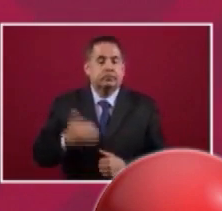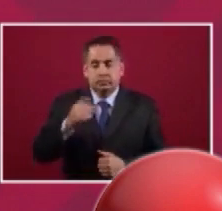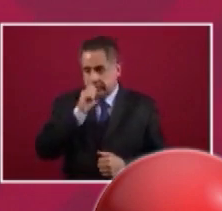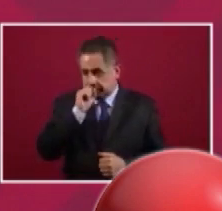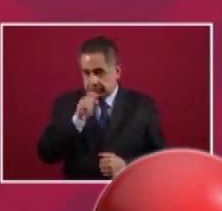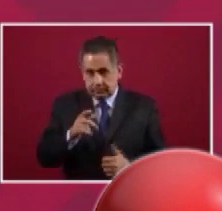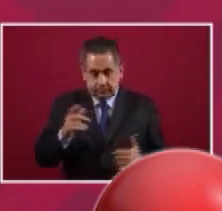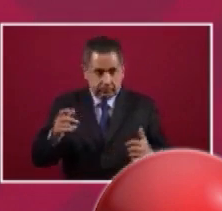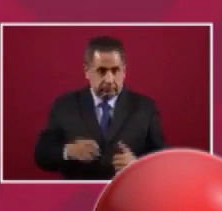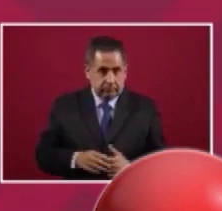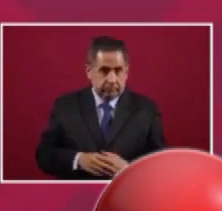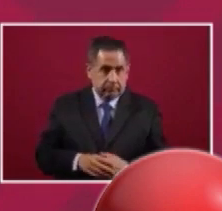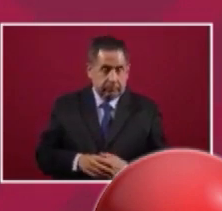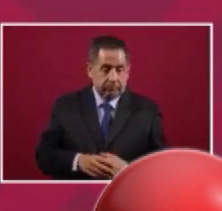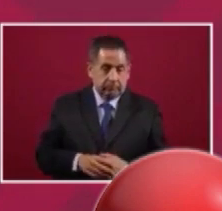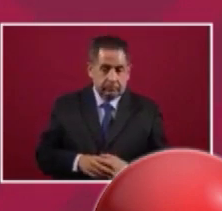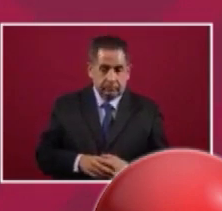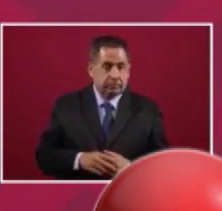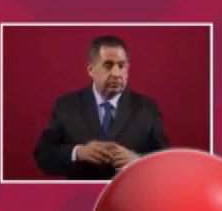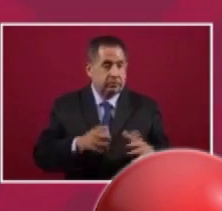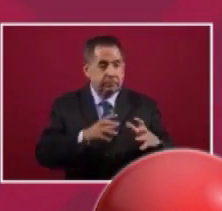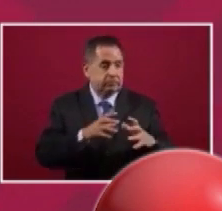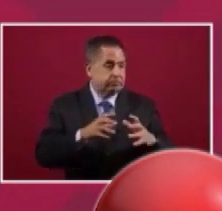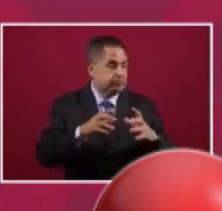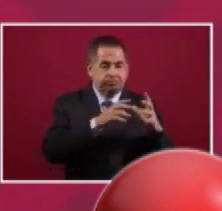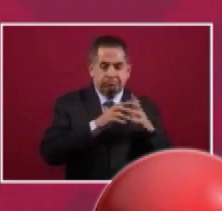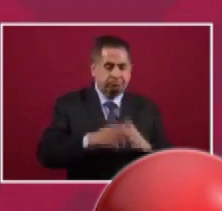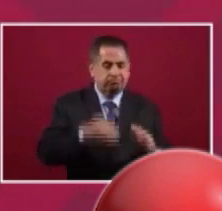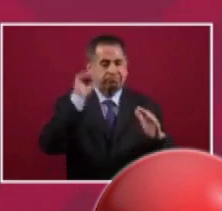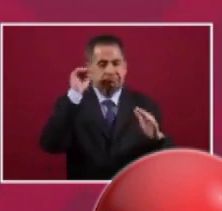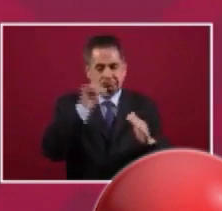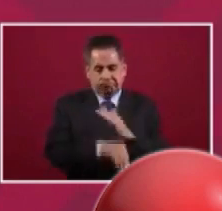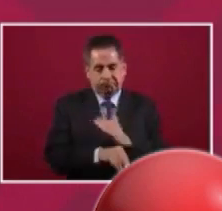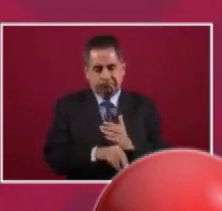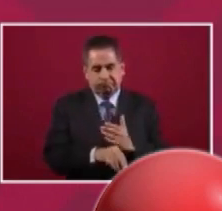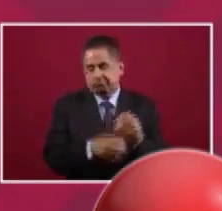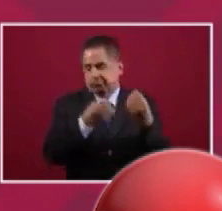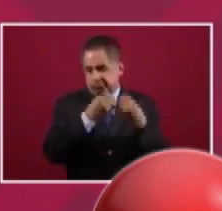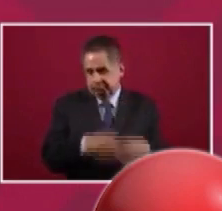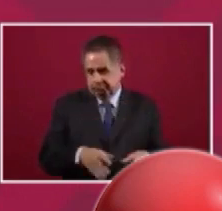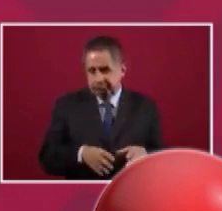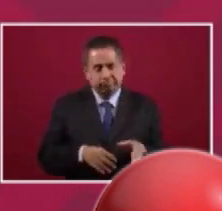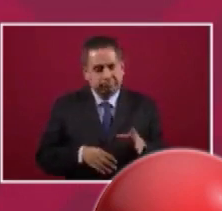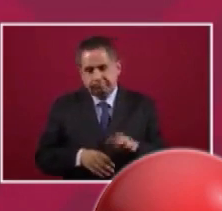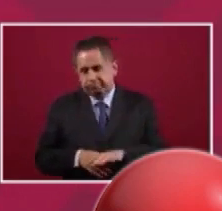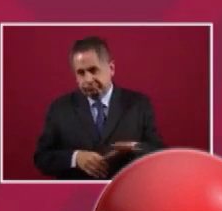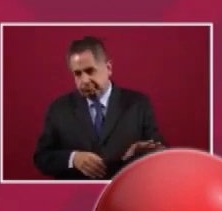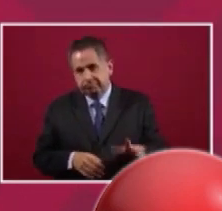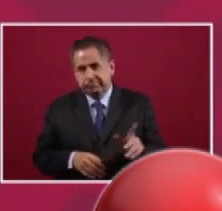y luego la quiebra, ¿no? Una empresa